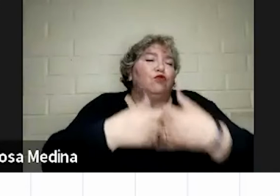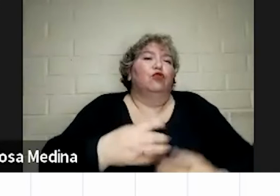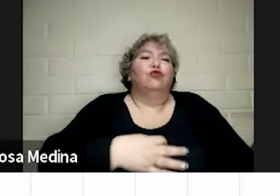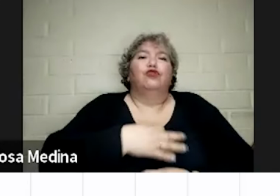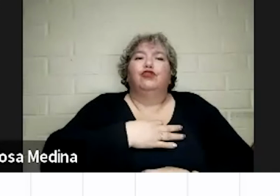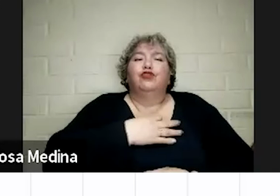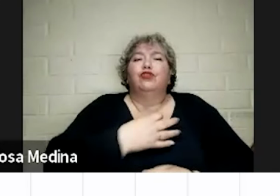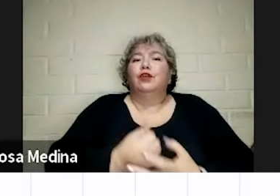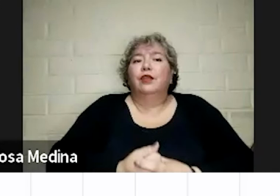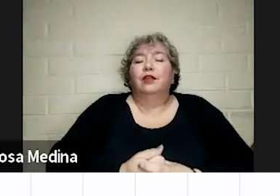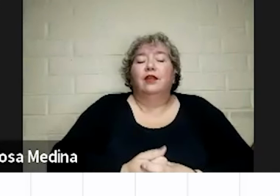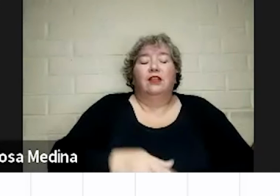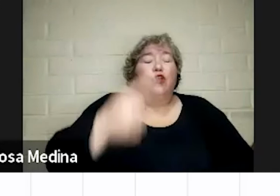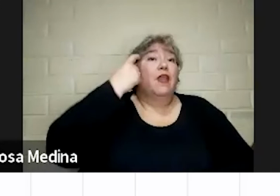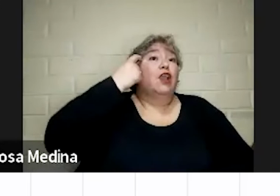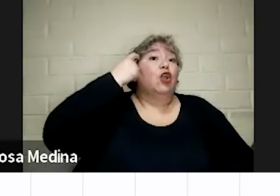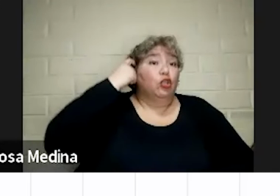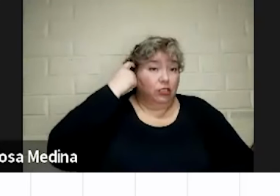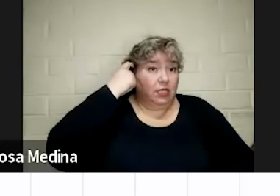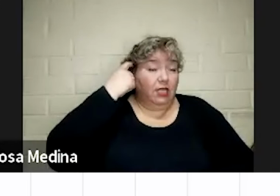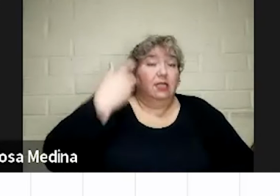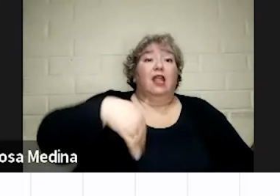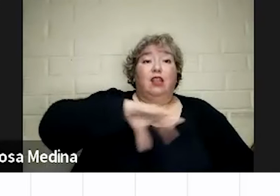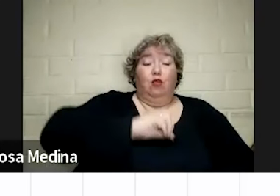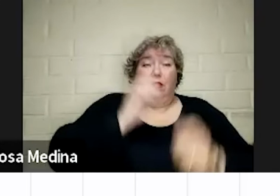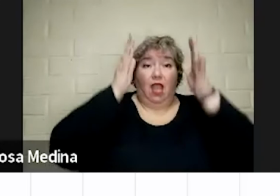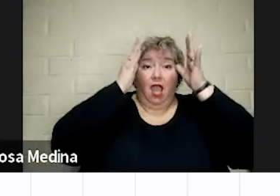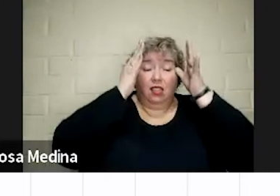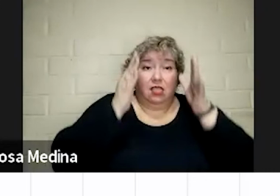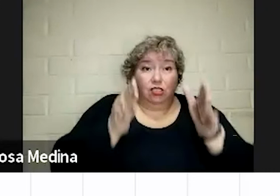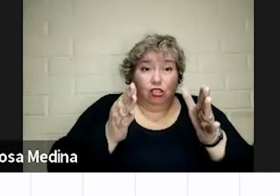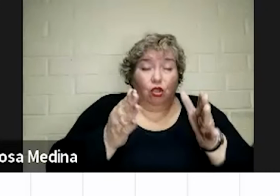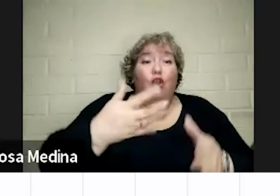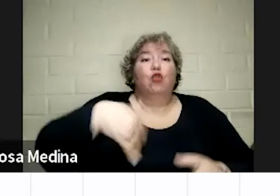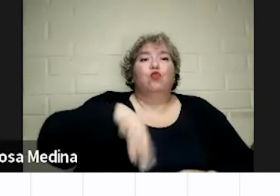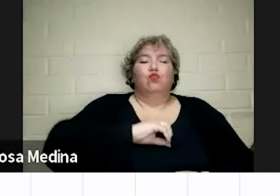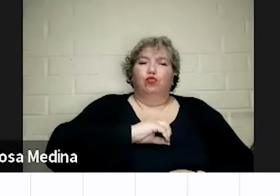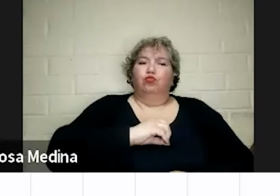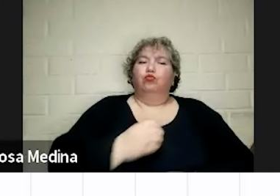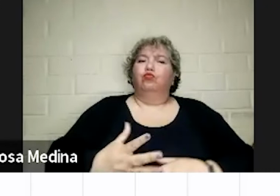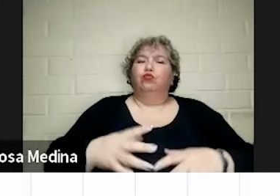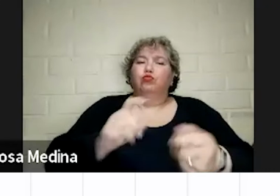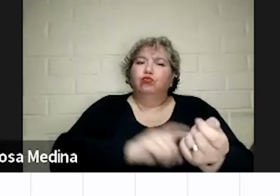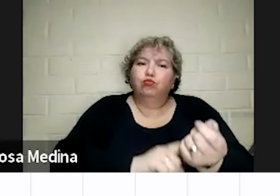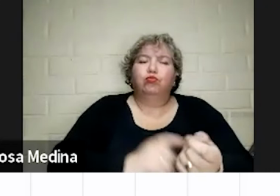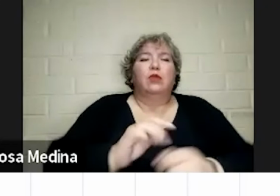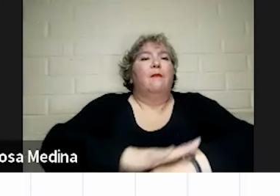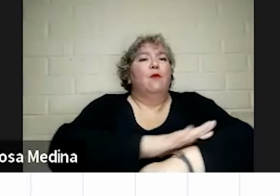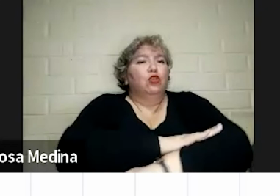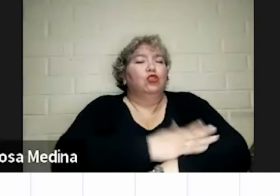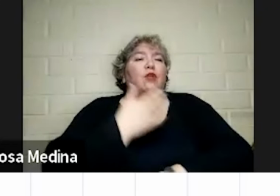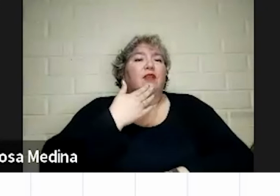control consciente de nuestra atención, de nuestro comportamiento, de nuestras emociones y de nuestros